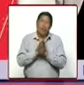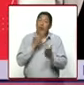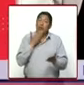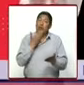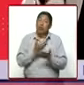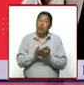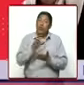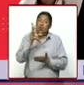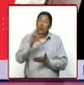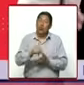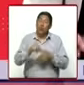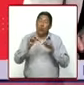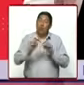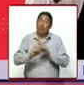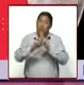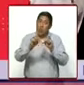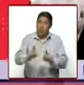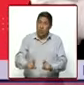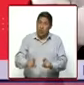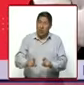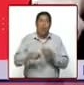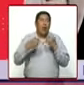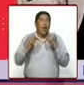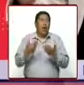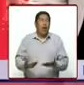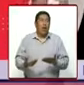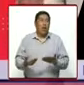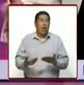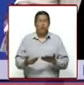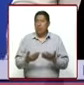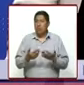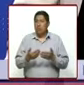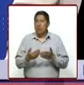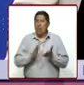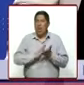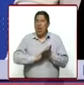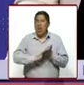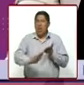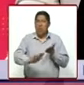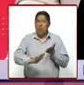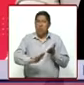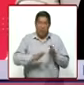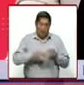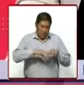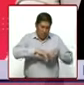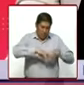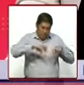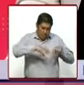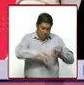le pregunté eso, pero sí le voy a preguntar: ¿hay limpieza de ríos, de canaletas por el tema de las lluvias?